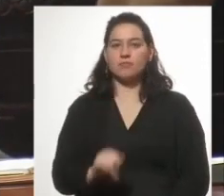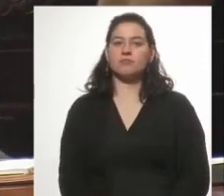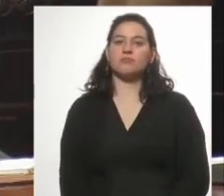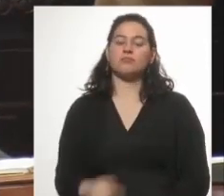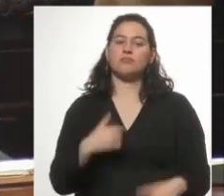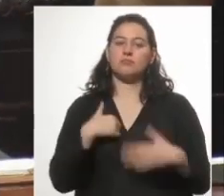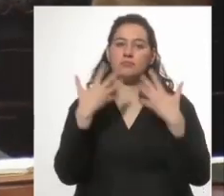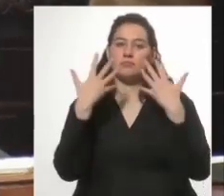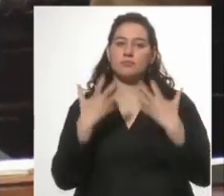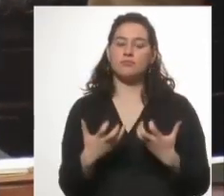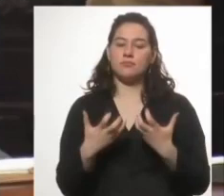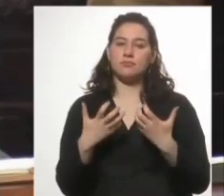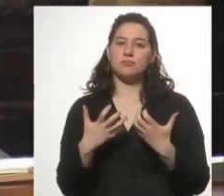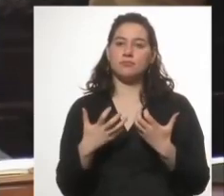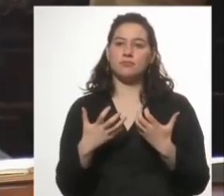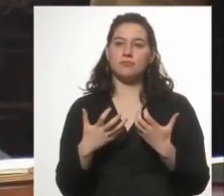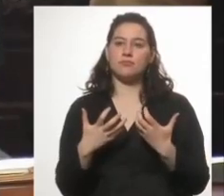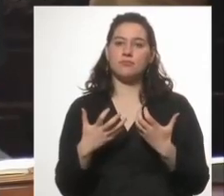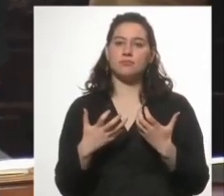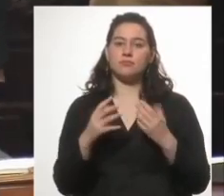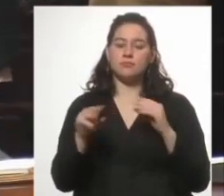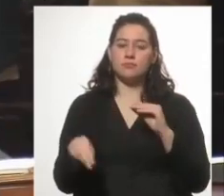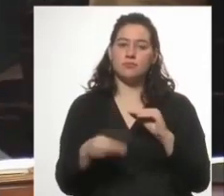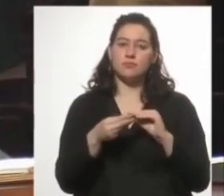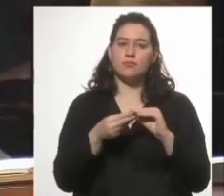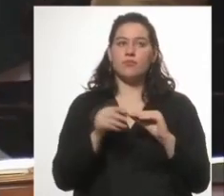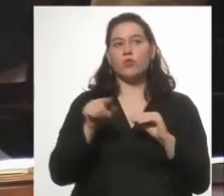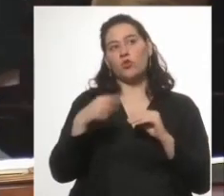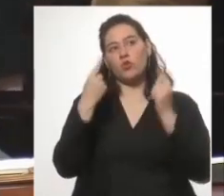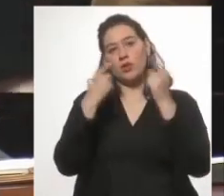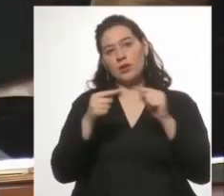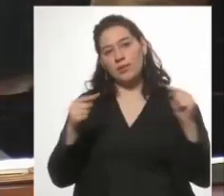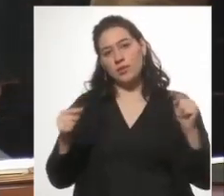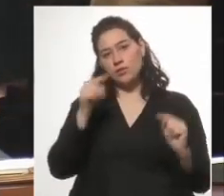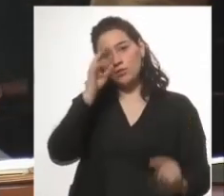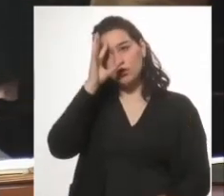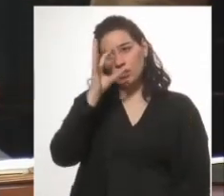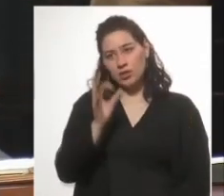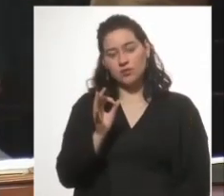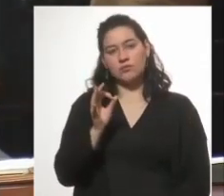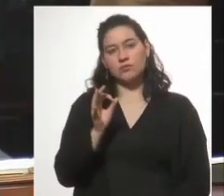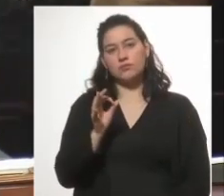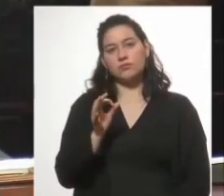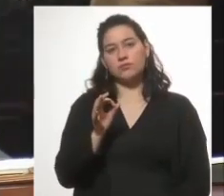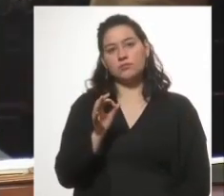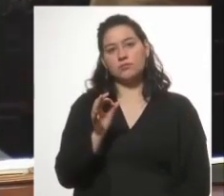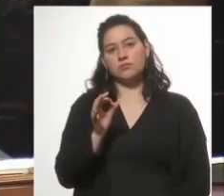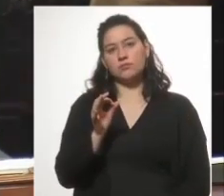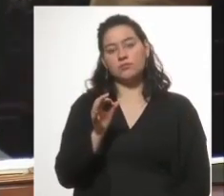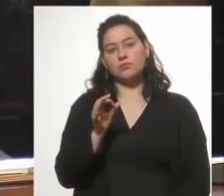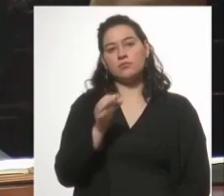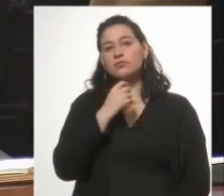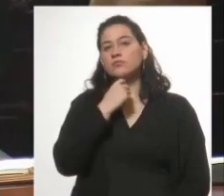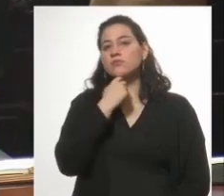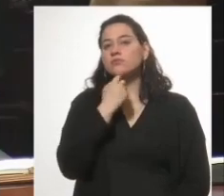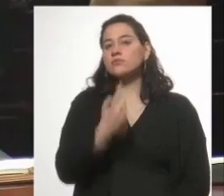Yo quiero agregar otros elementos que creo que sirven